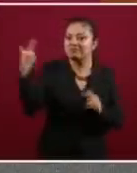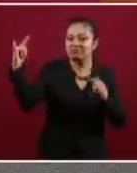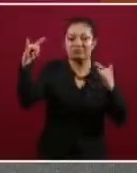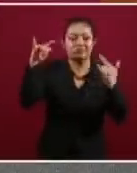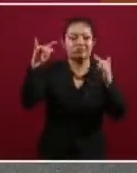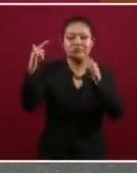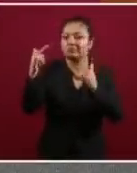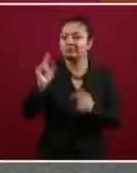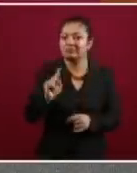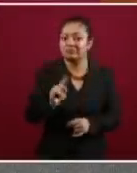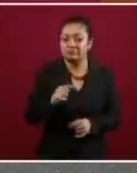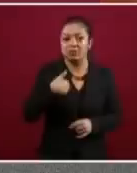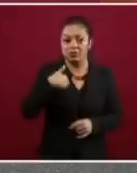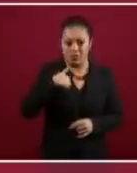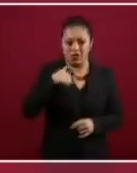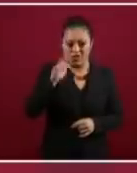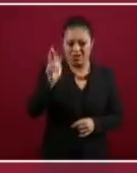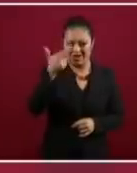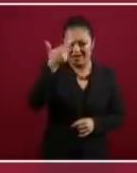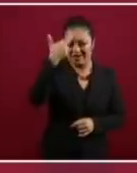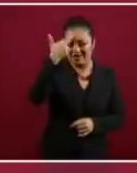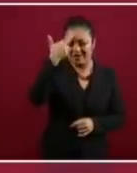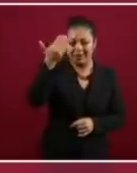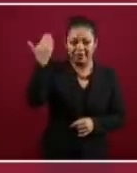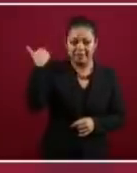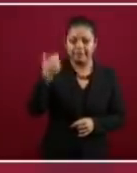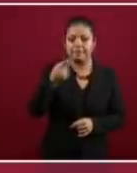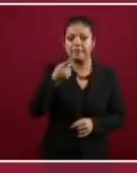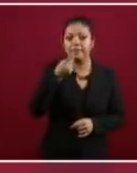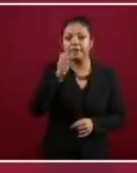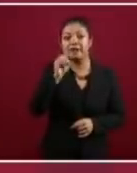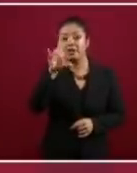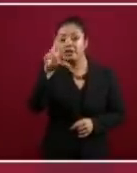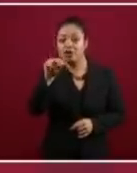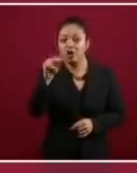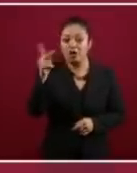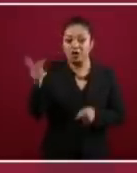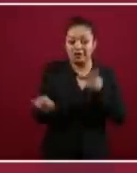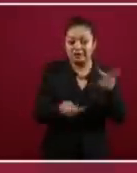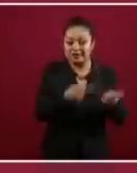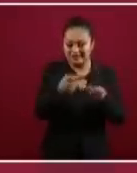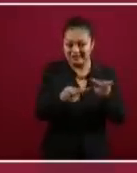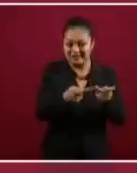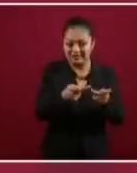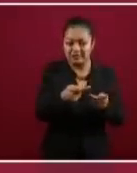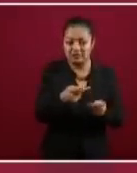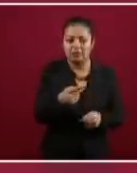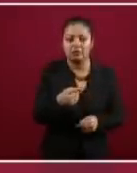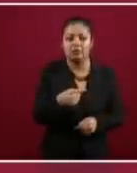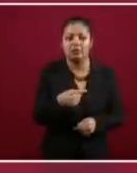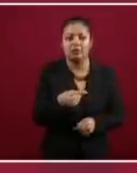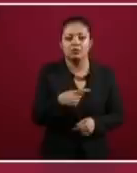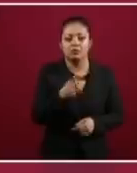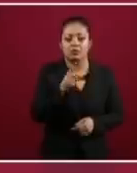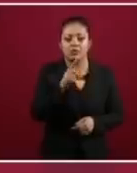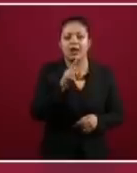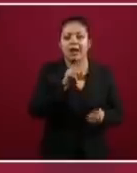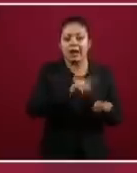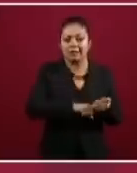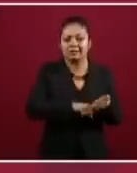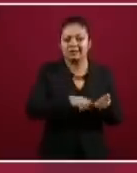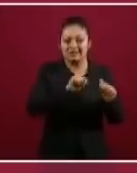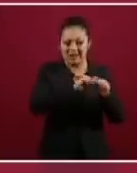Yo recuerdo que cuando teníamos que decidir sobre si se hacía la consulta o no se hacía la consulta, llegó un reporte de